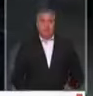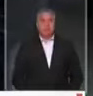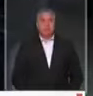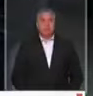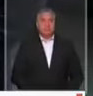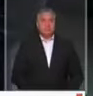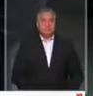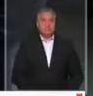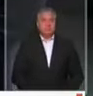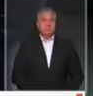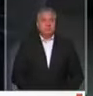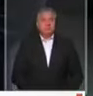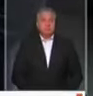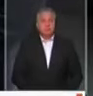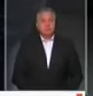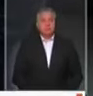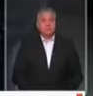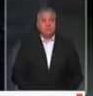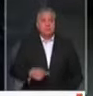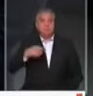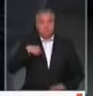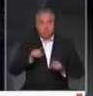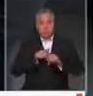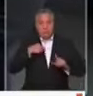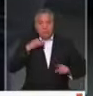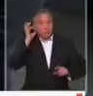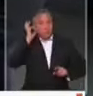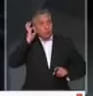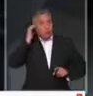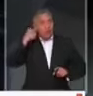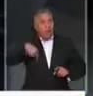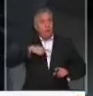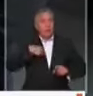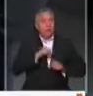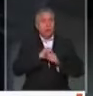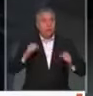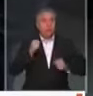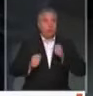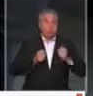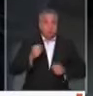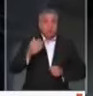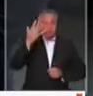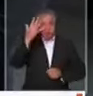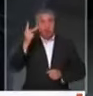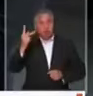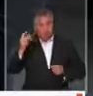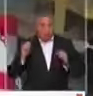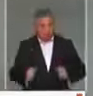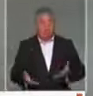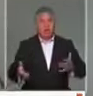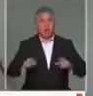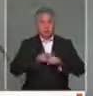Y se tiene que notar que no porque somos femeninas, nosotros no podemos correr 5 kilómetros, podemos hacer barras, etc.